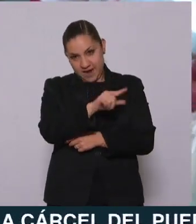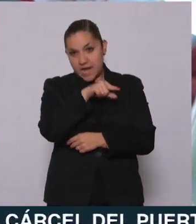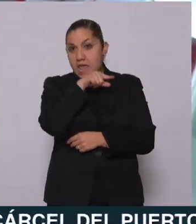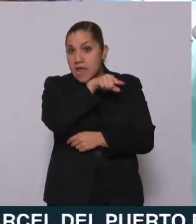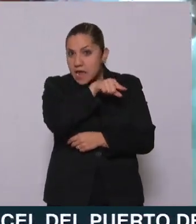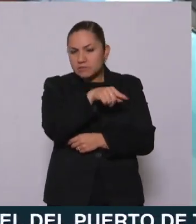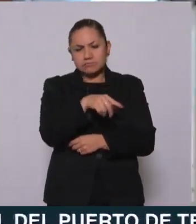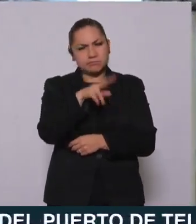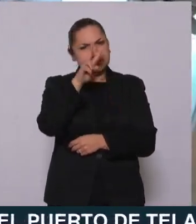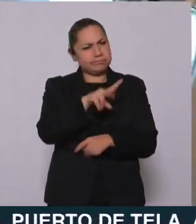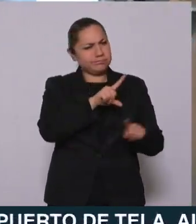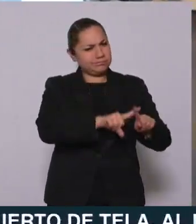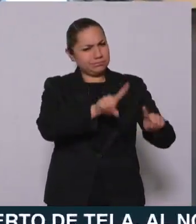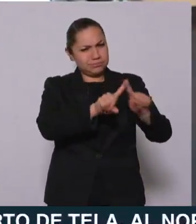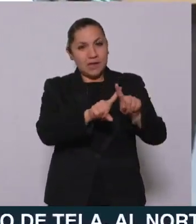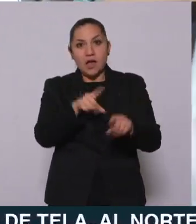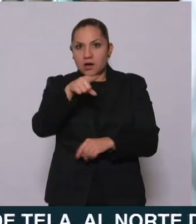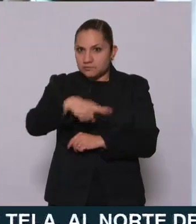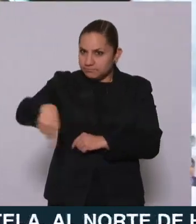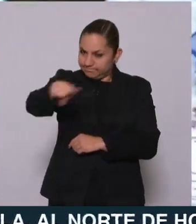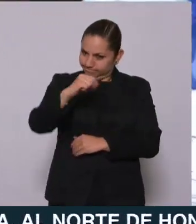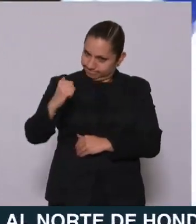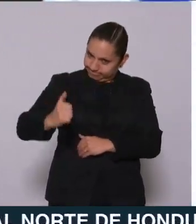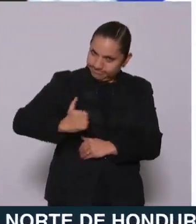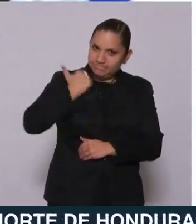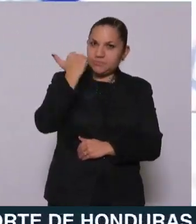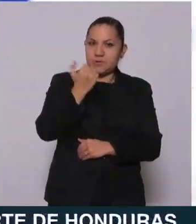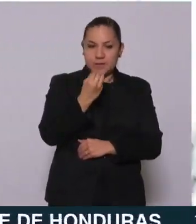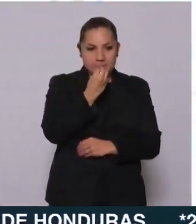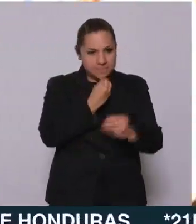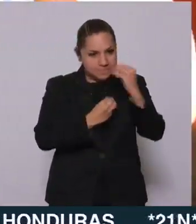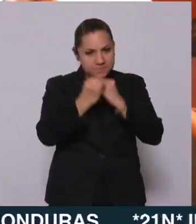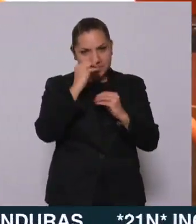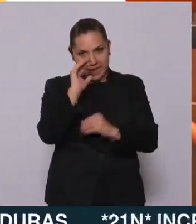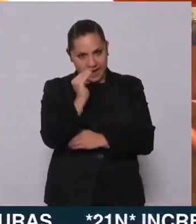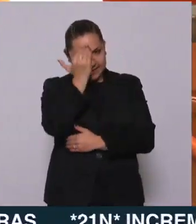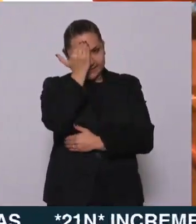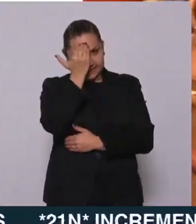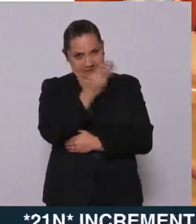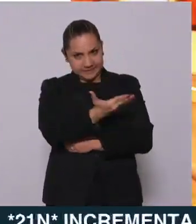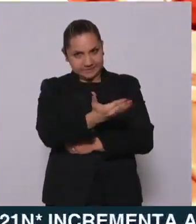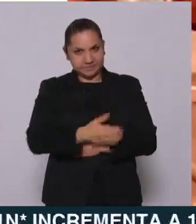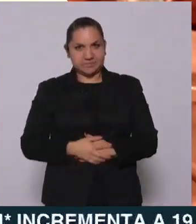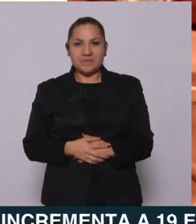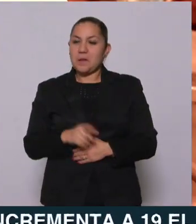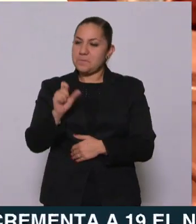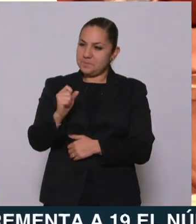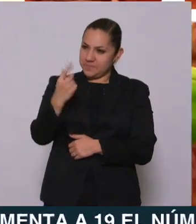no te puedes perder. Con imágenes de Joel Arias, Víctor Diego y 21 Noticias.